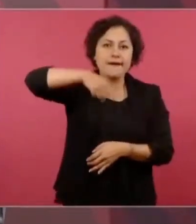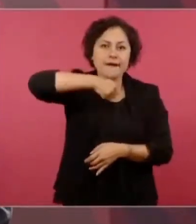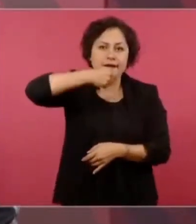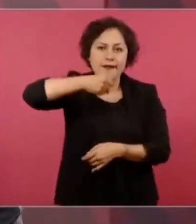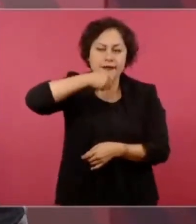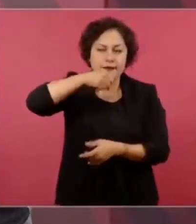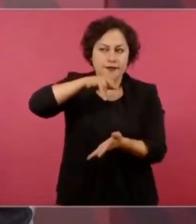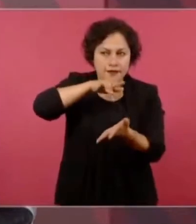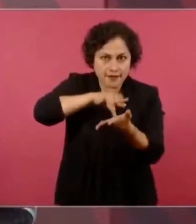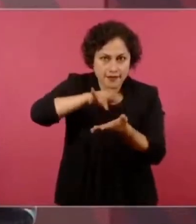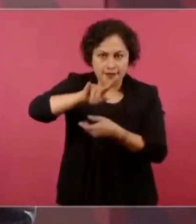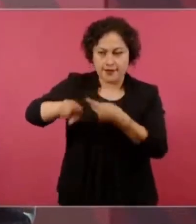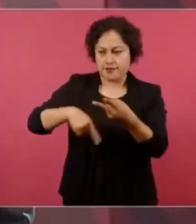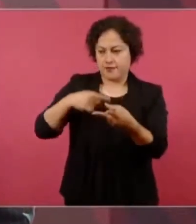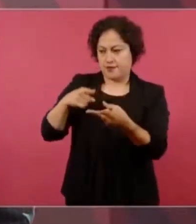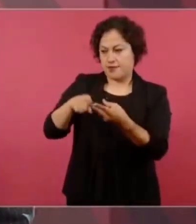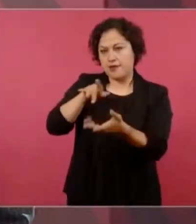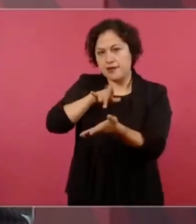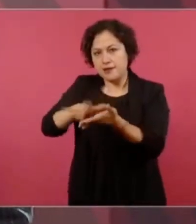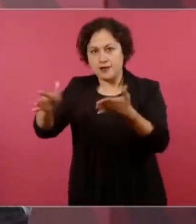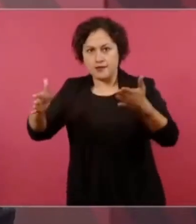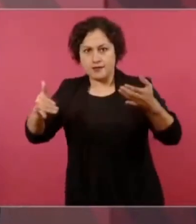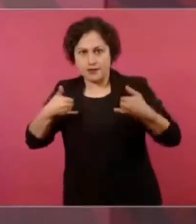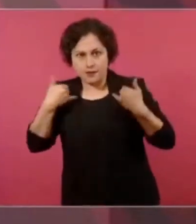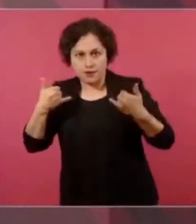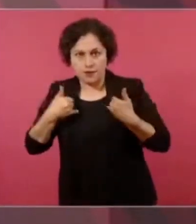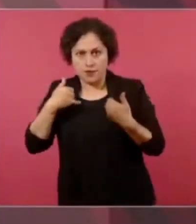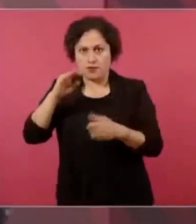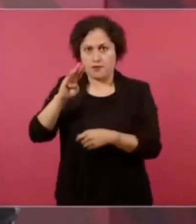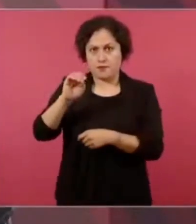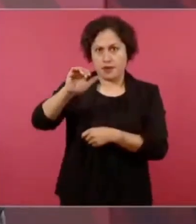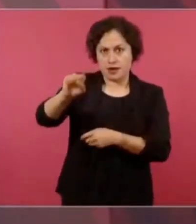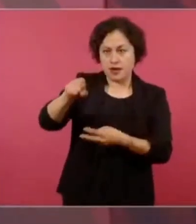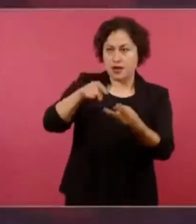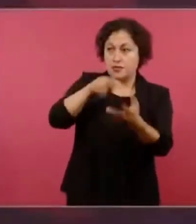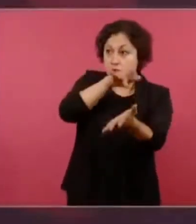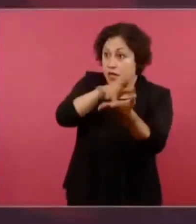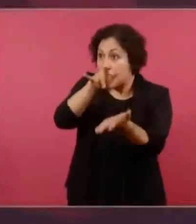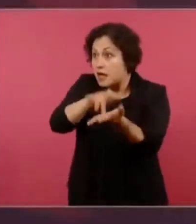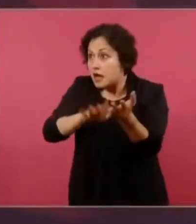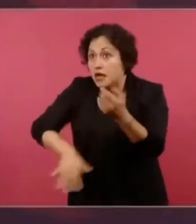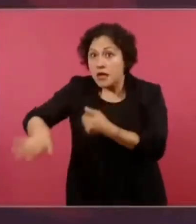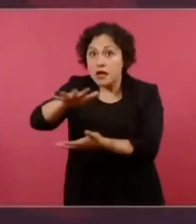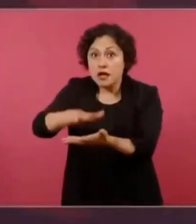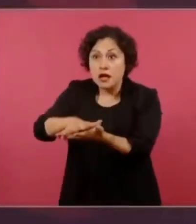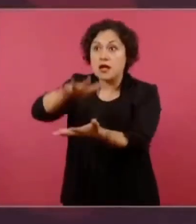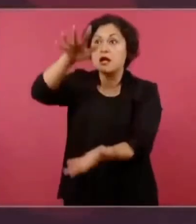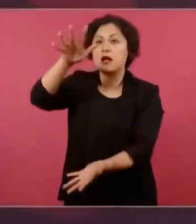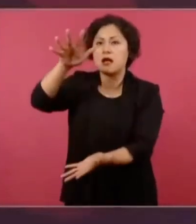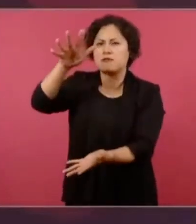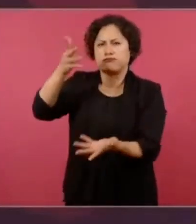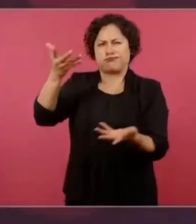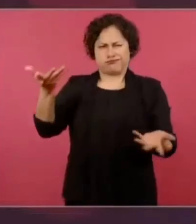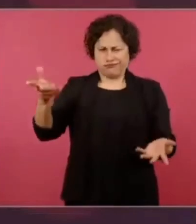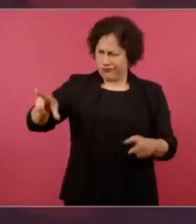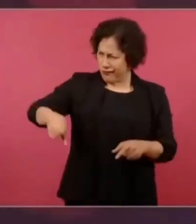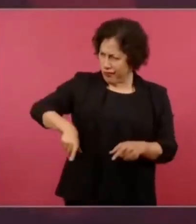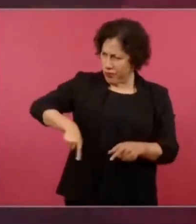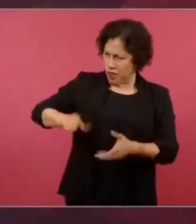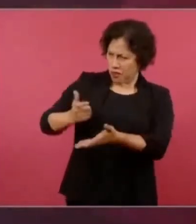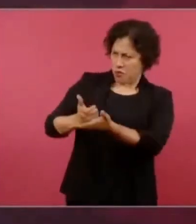y para apoyar a la mayoría del pueblo, como se está haciendo?